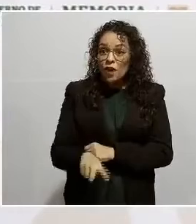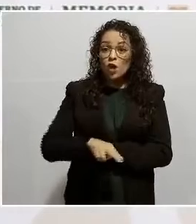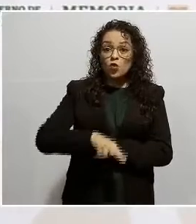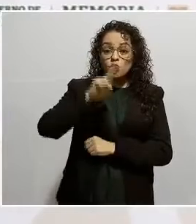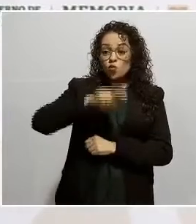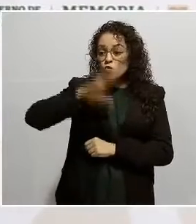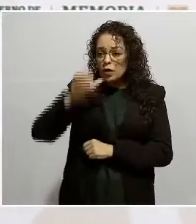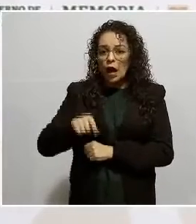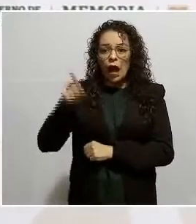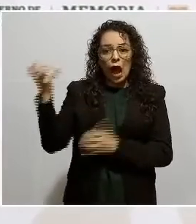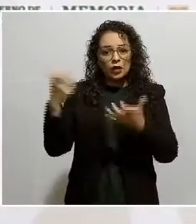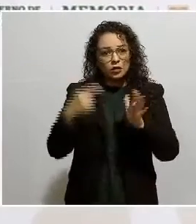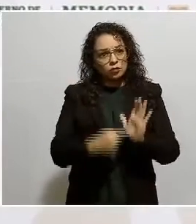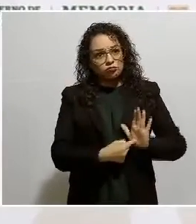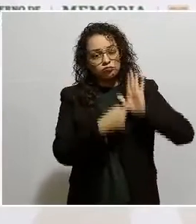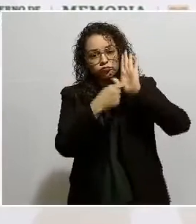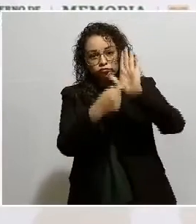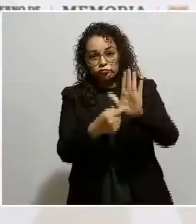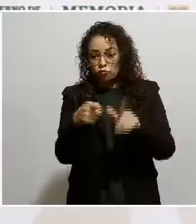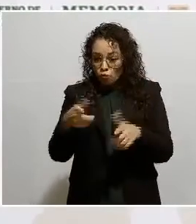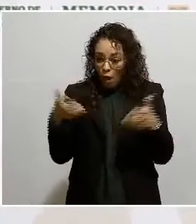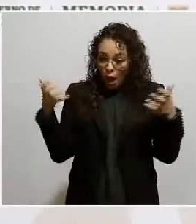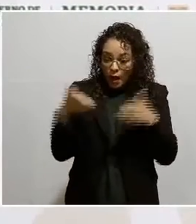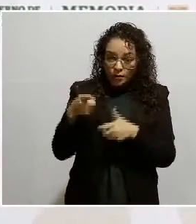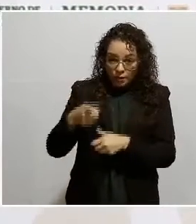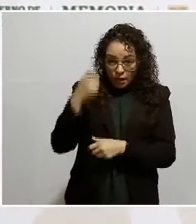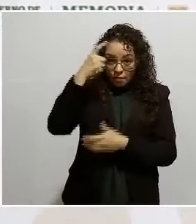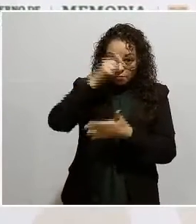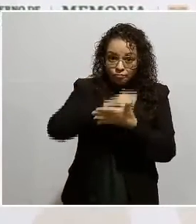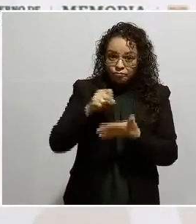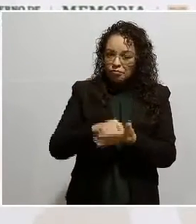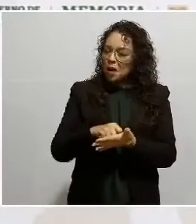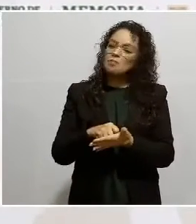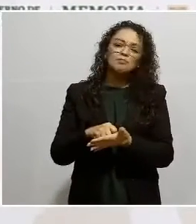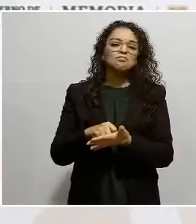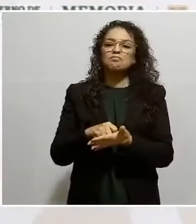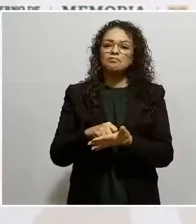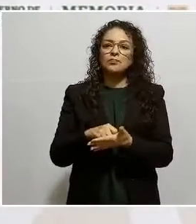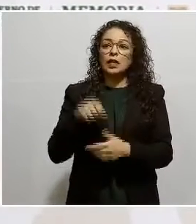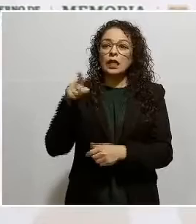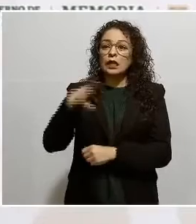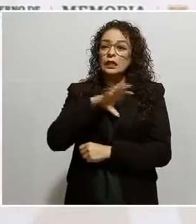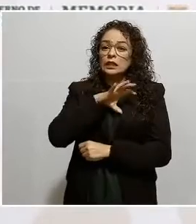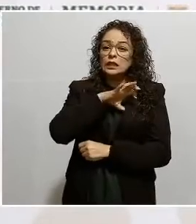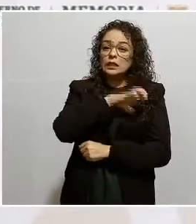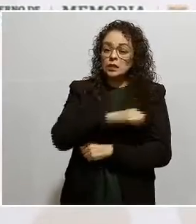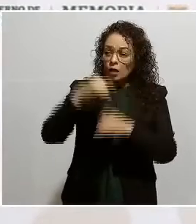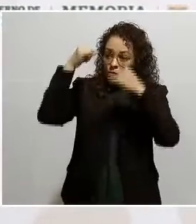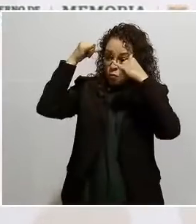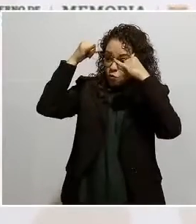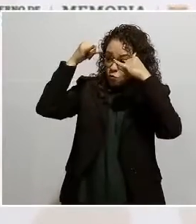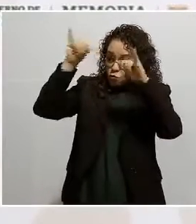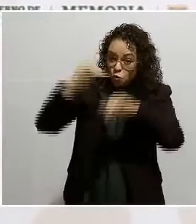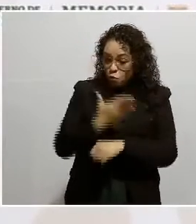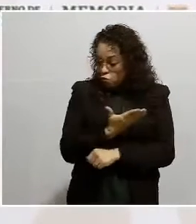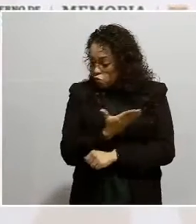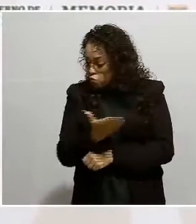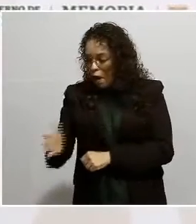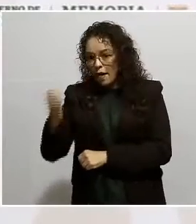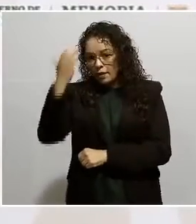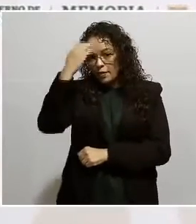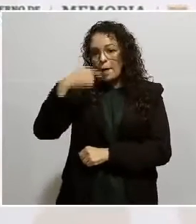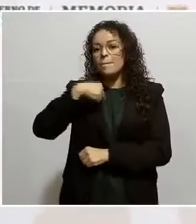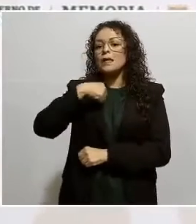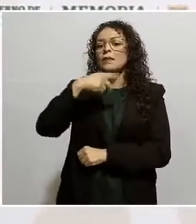expone su obra. Por su afición taurina, conoce a mi papá y así se convierte en uno de